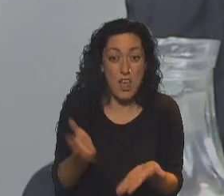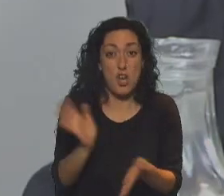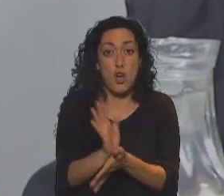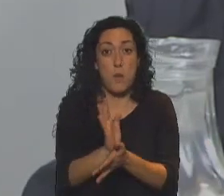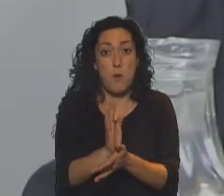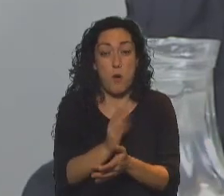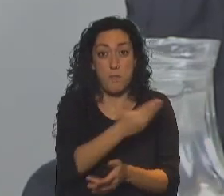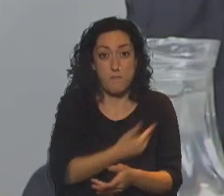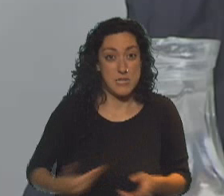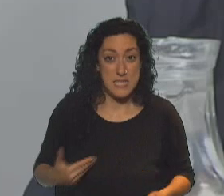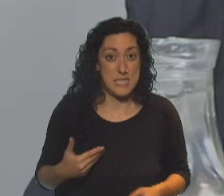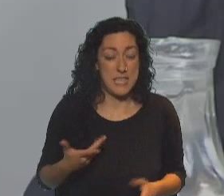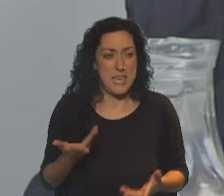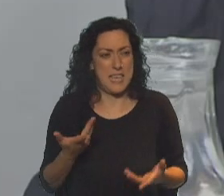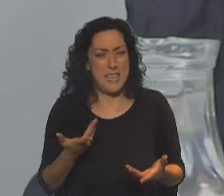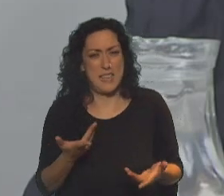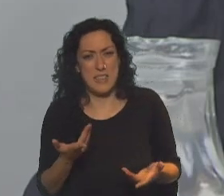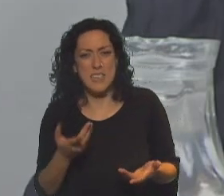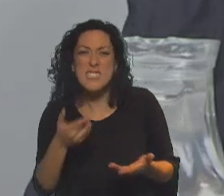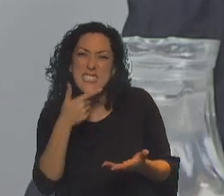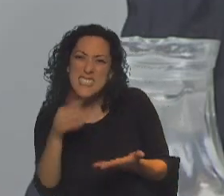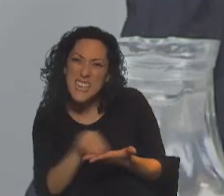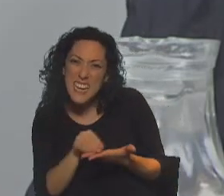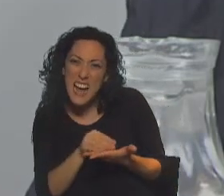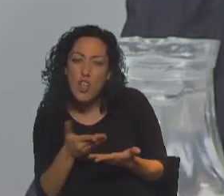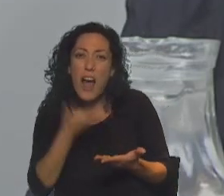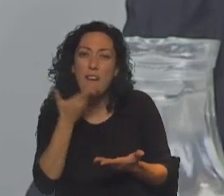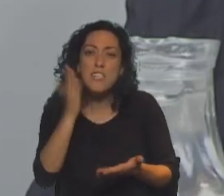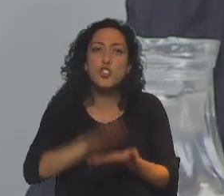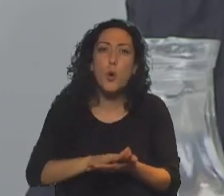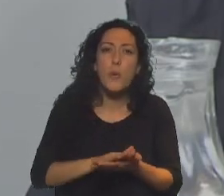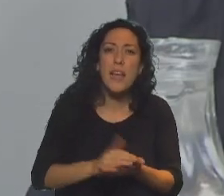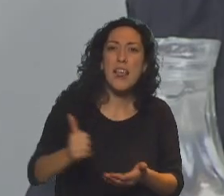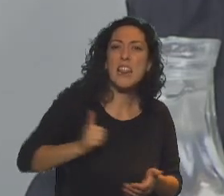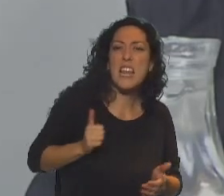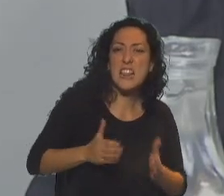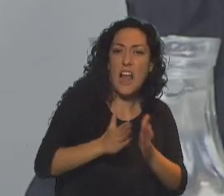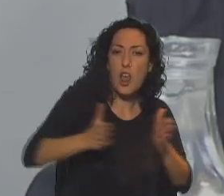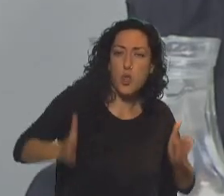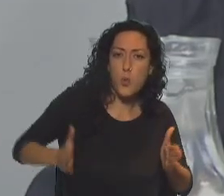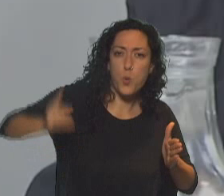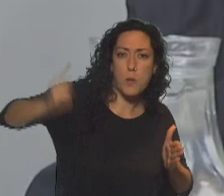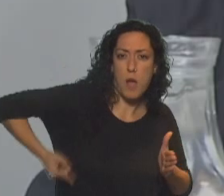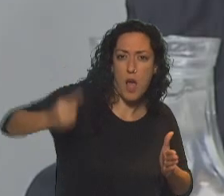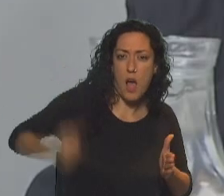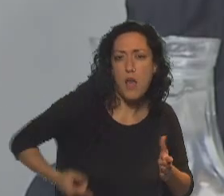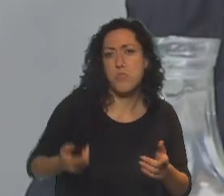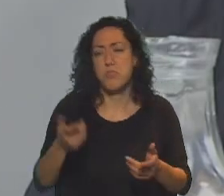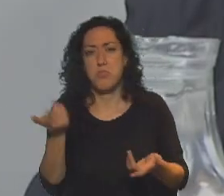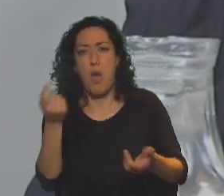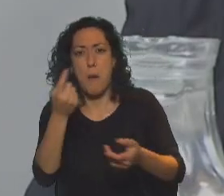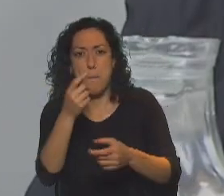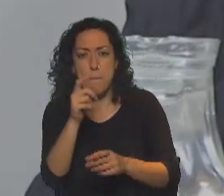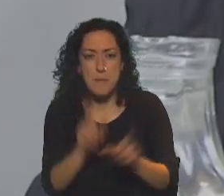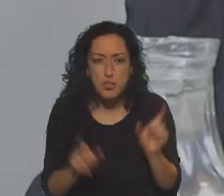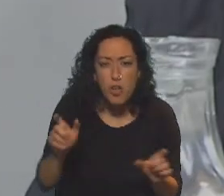primer mandatario. Algún señor senador habló de dictadura, de despotismos, de tiranos,